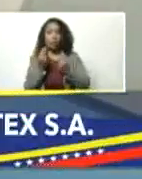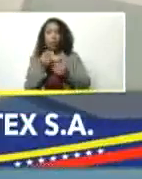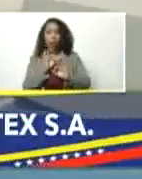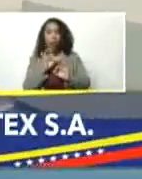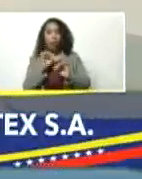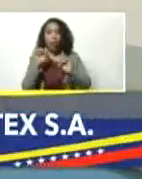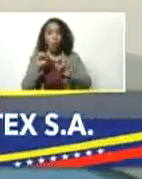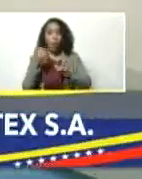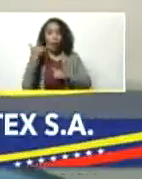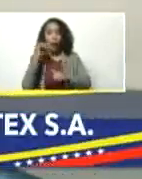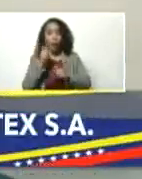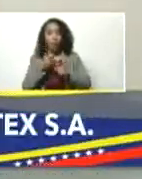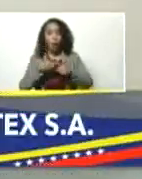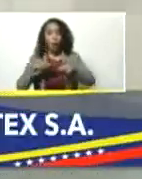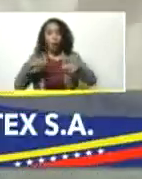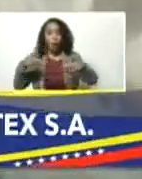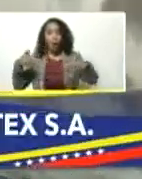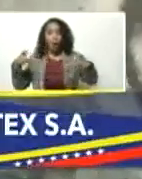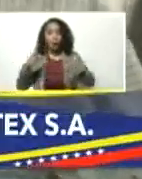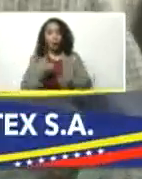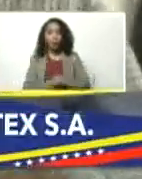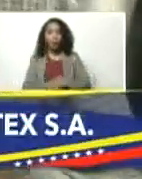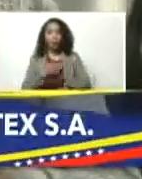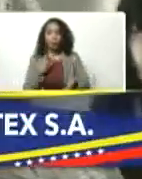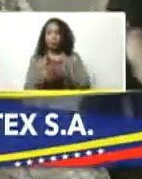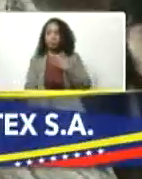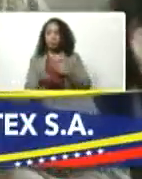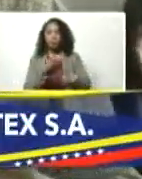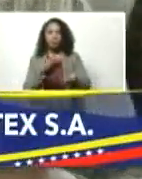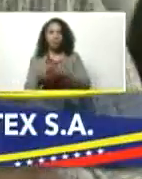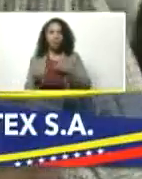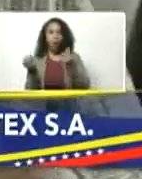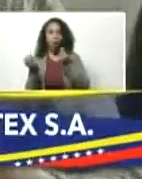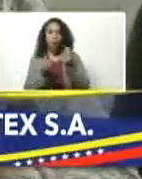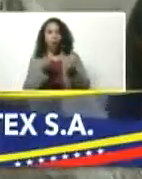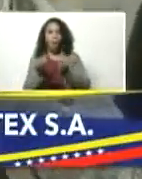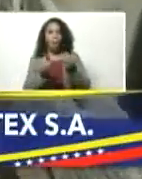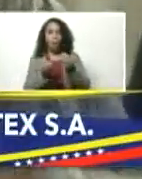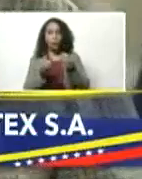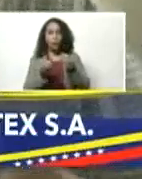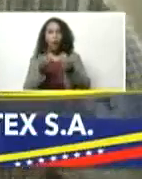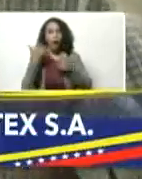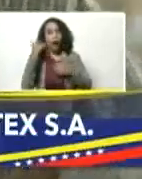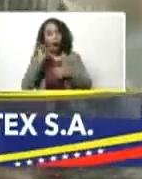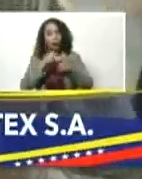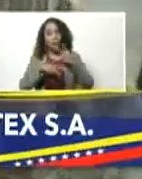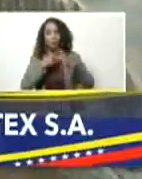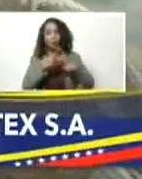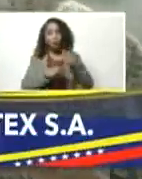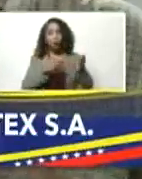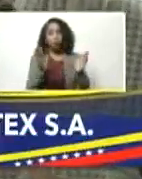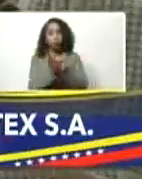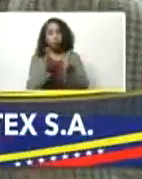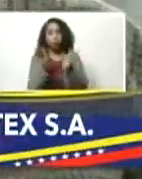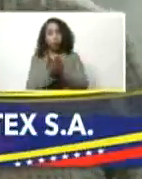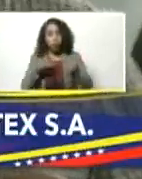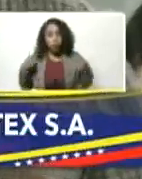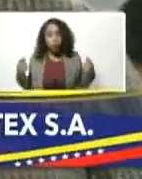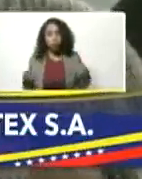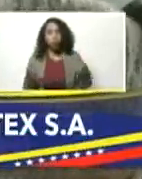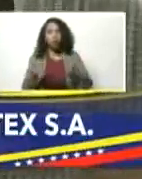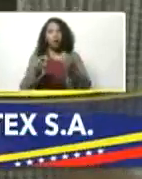en día es una potencia. No importa la tendencia, hay que producir e incentivar la industria